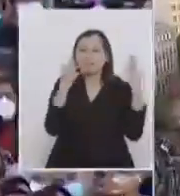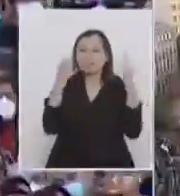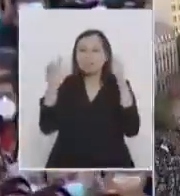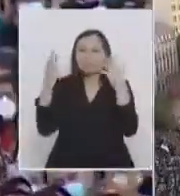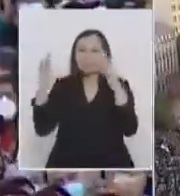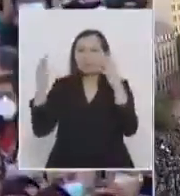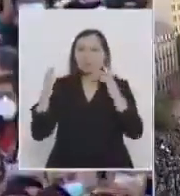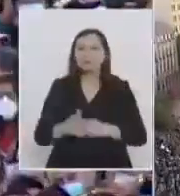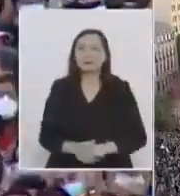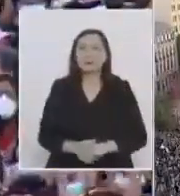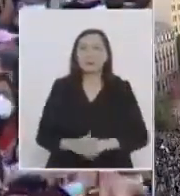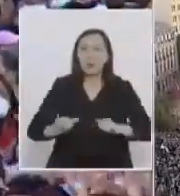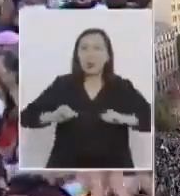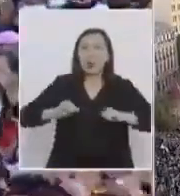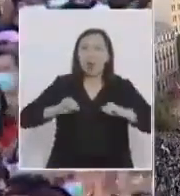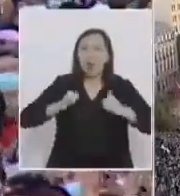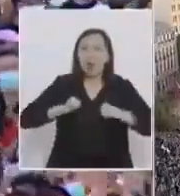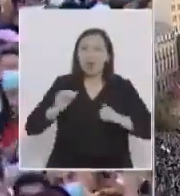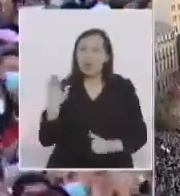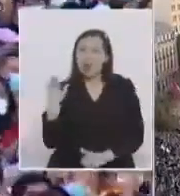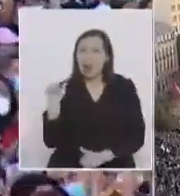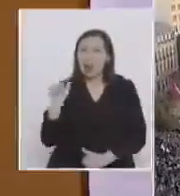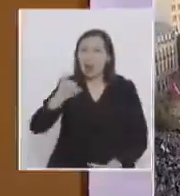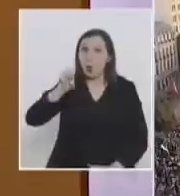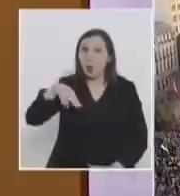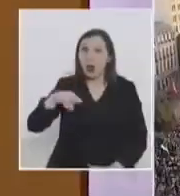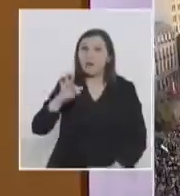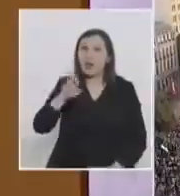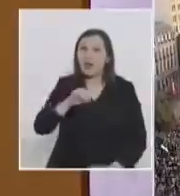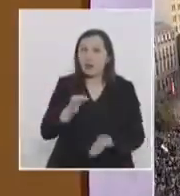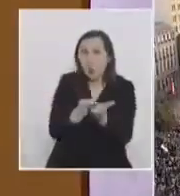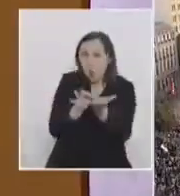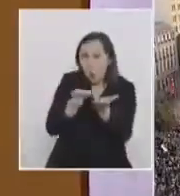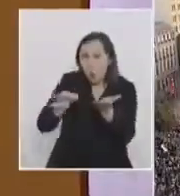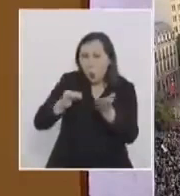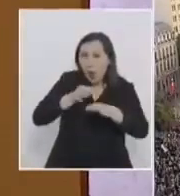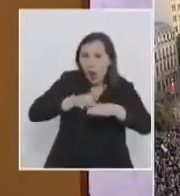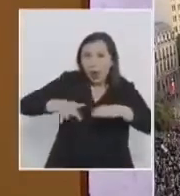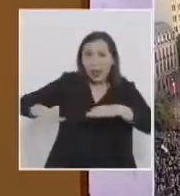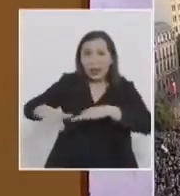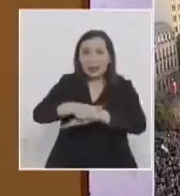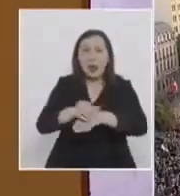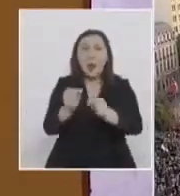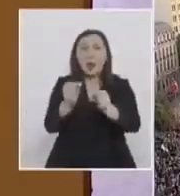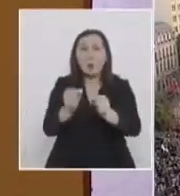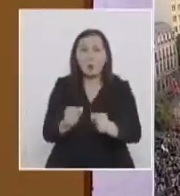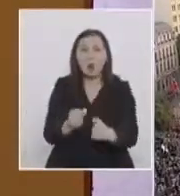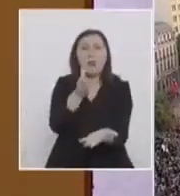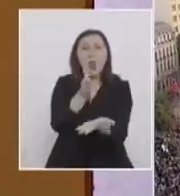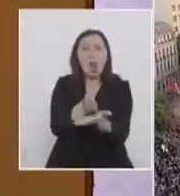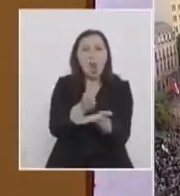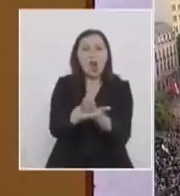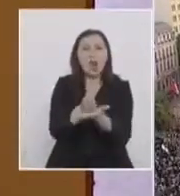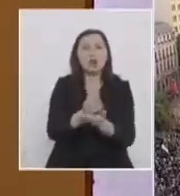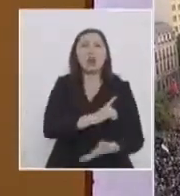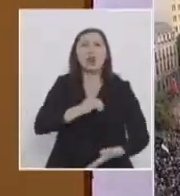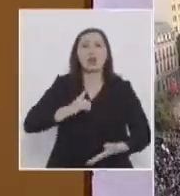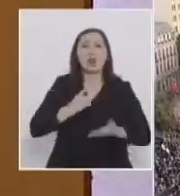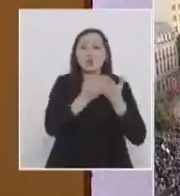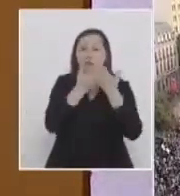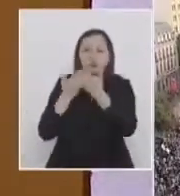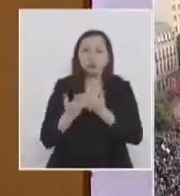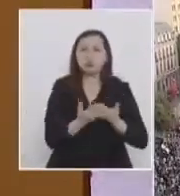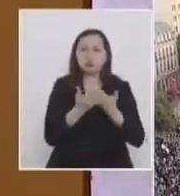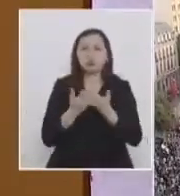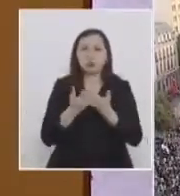Que los jóvenes de Juan Fernández, ese lugar aislado, insular, van a poder tener un colegio digno para estudiar.